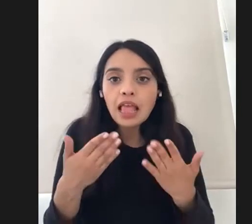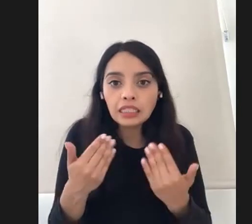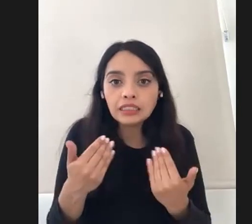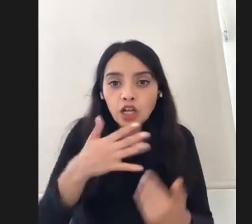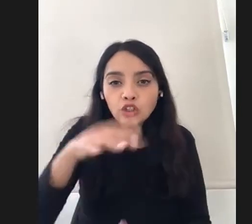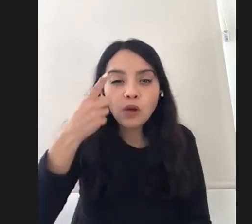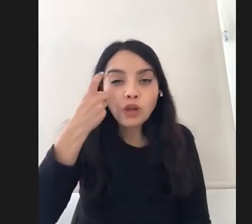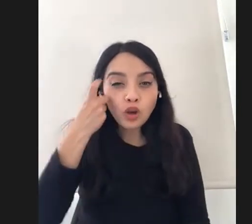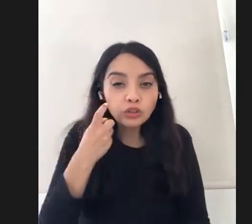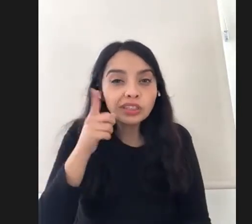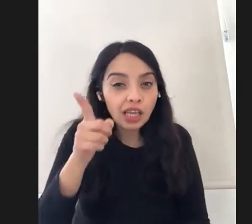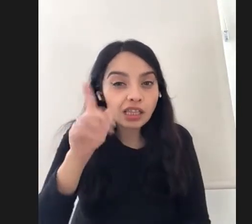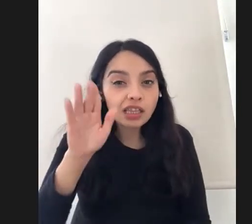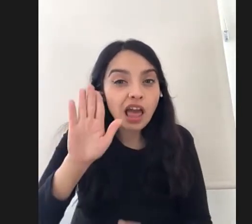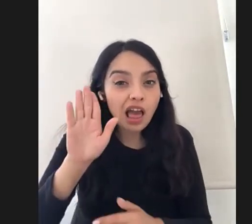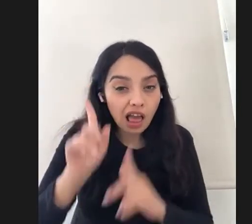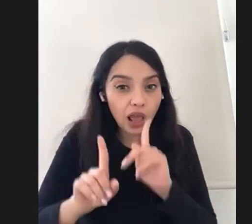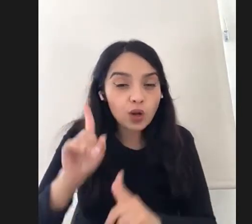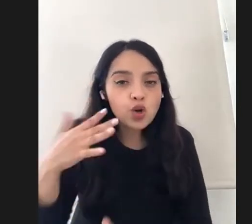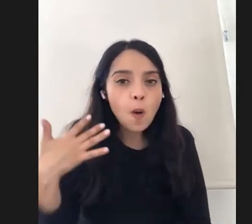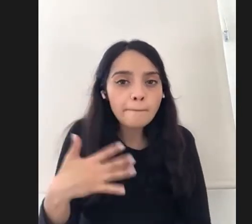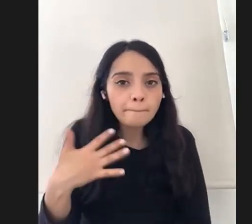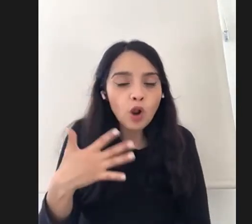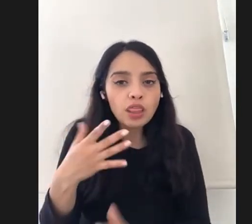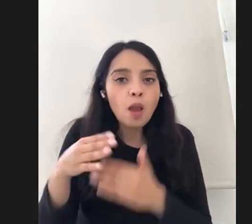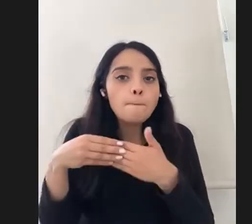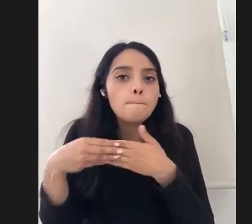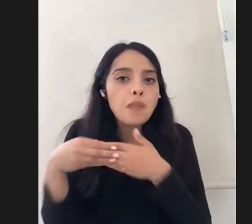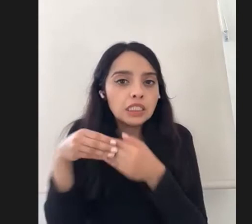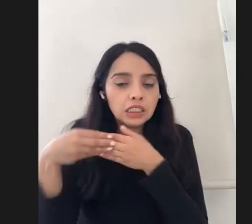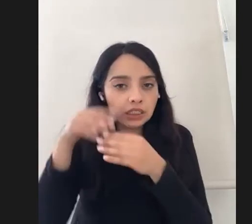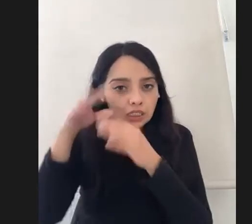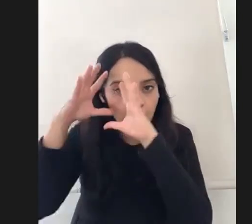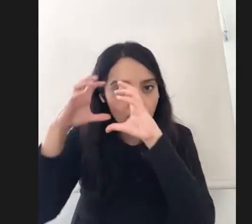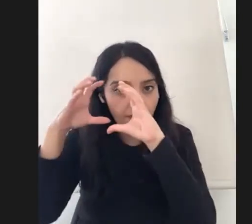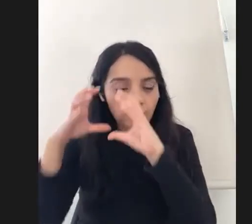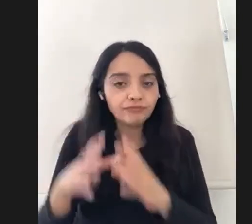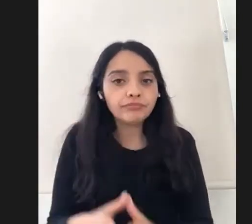ese factor de plasticidad reducida con la edad.